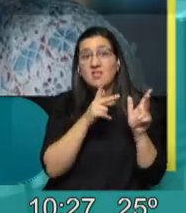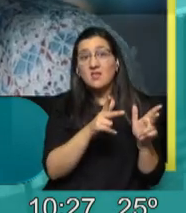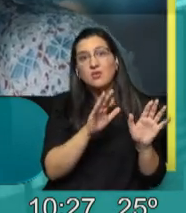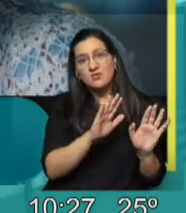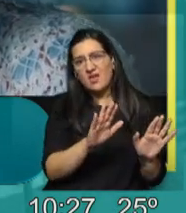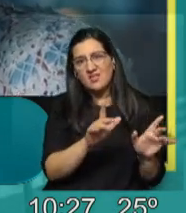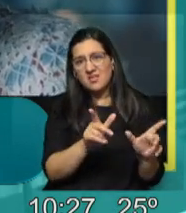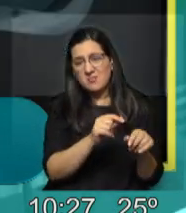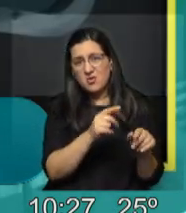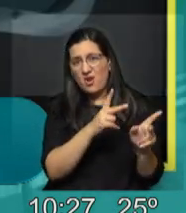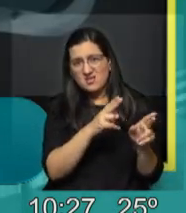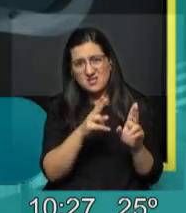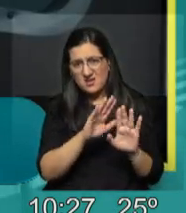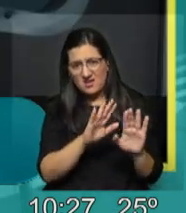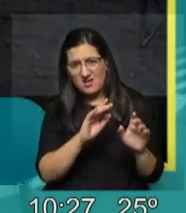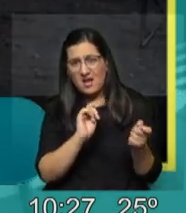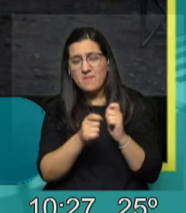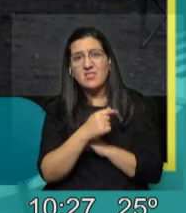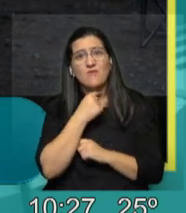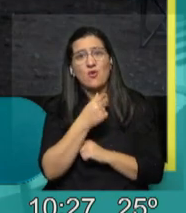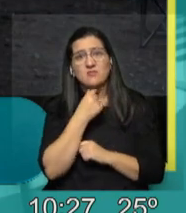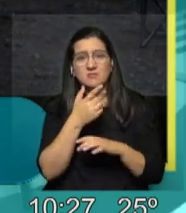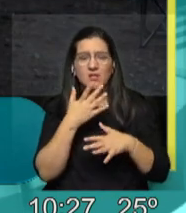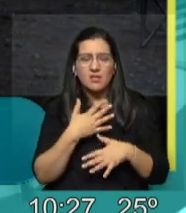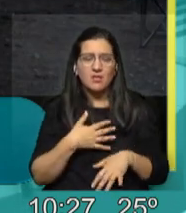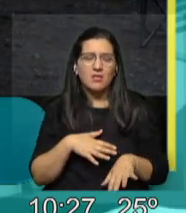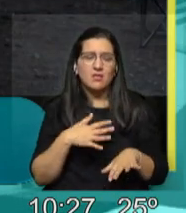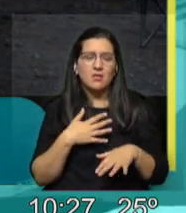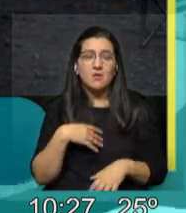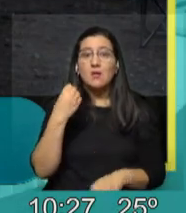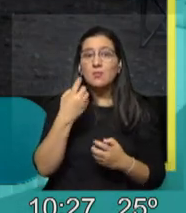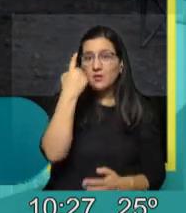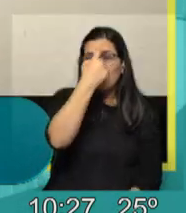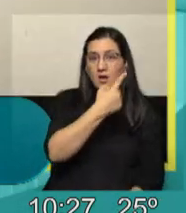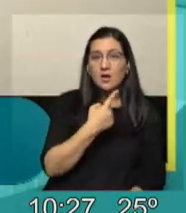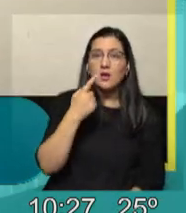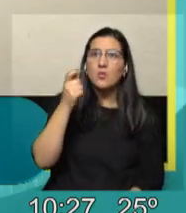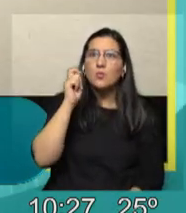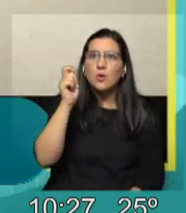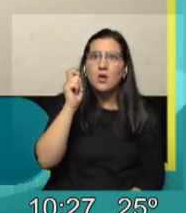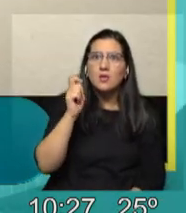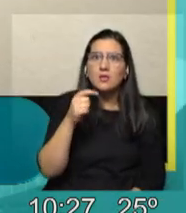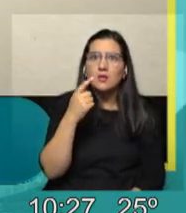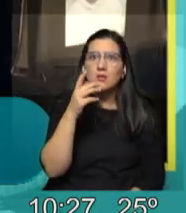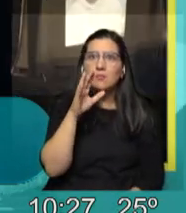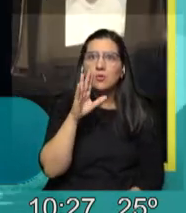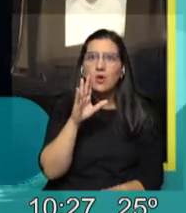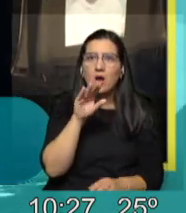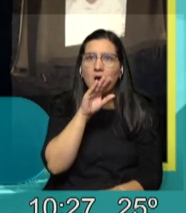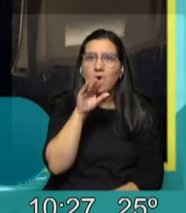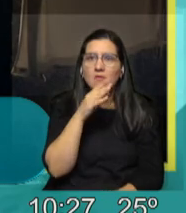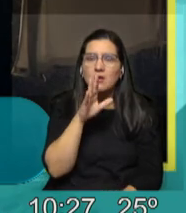Kiefer, ya terminó. Ya está. Cambia de voz, por lo menos. Tiene cara de urgente y